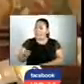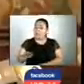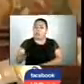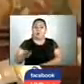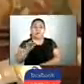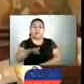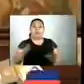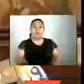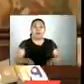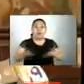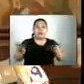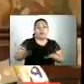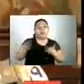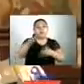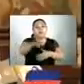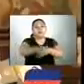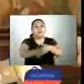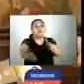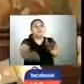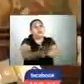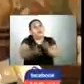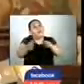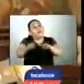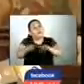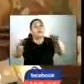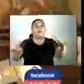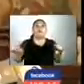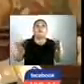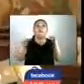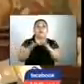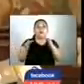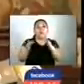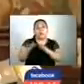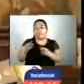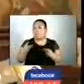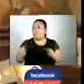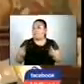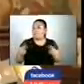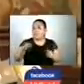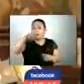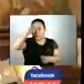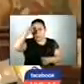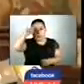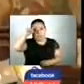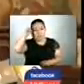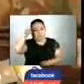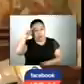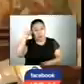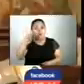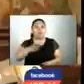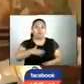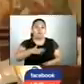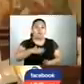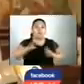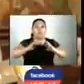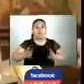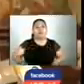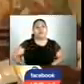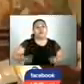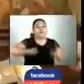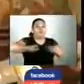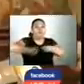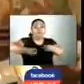actuado en la Asamblea Legislativa, pero también hay un trabajo inmediato que aportar, tenemos el Plan Control Territorial